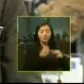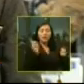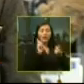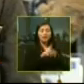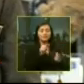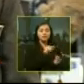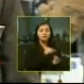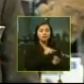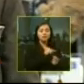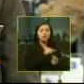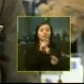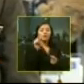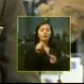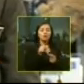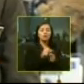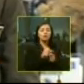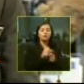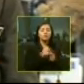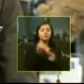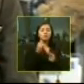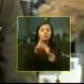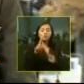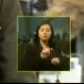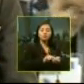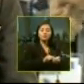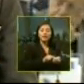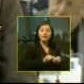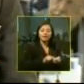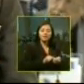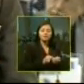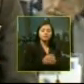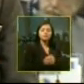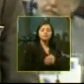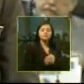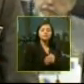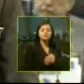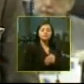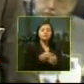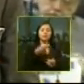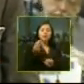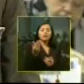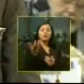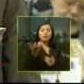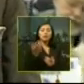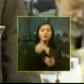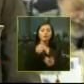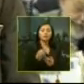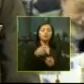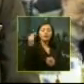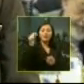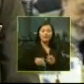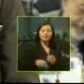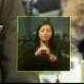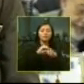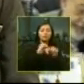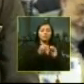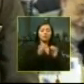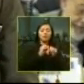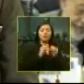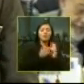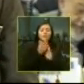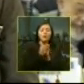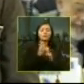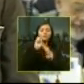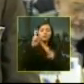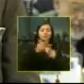de consanguinidad. Ese sería el ius sanguinis, y quiero resaltar este numeral que va hasta el tercer